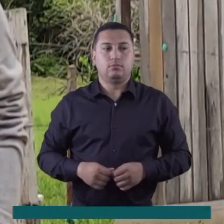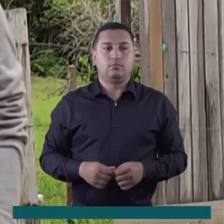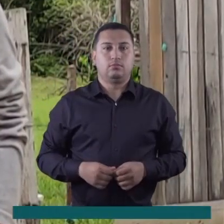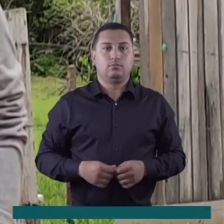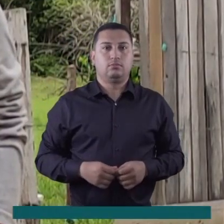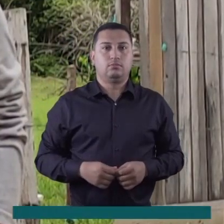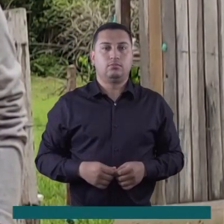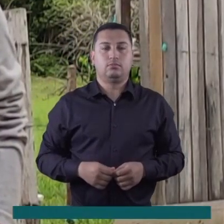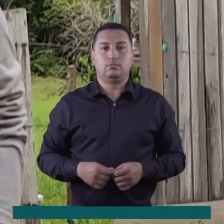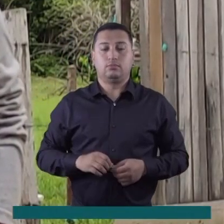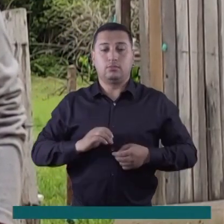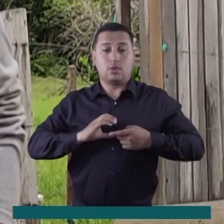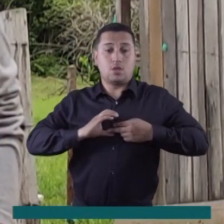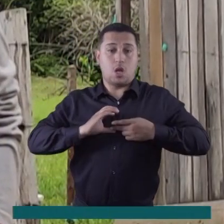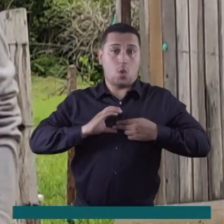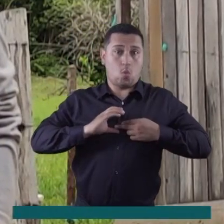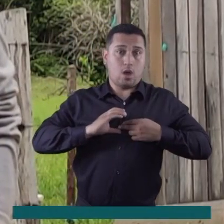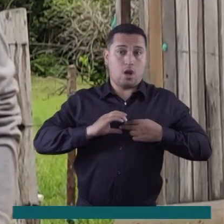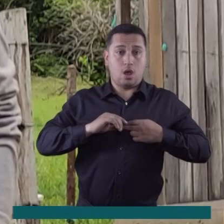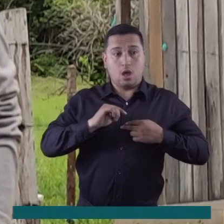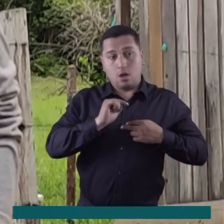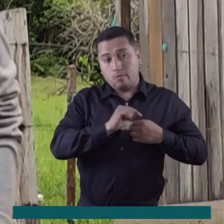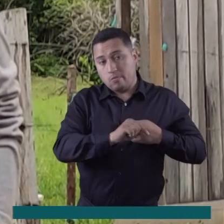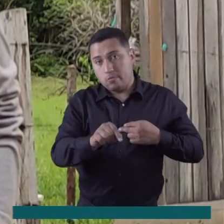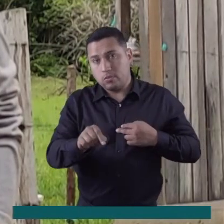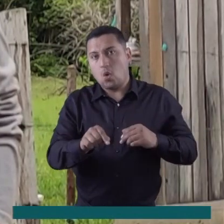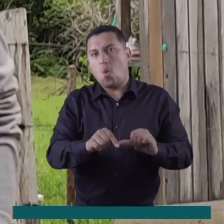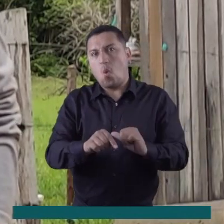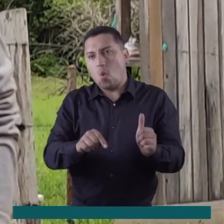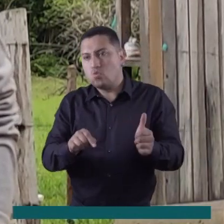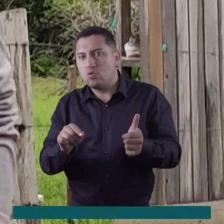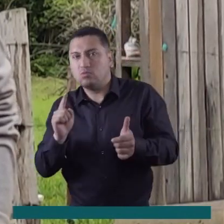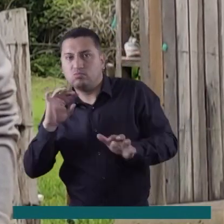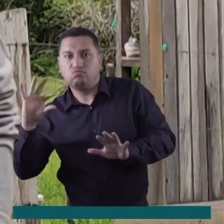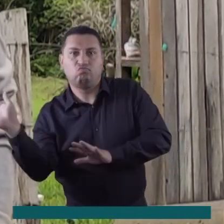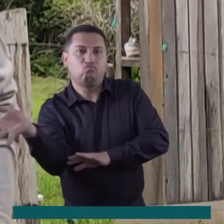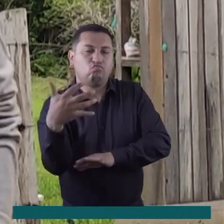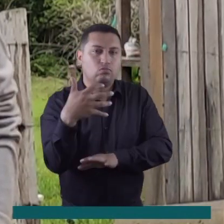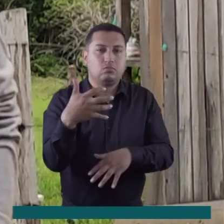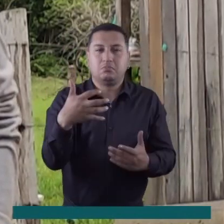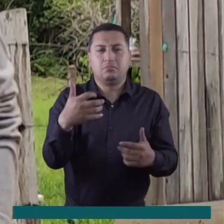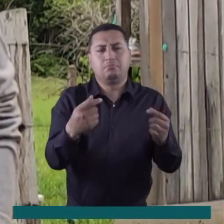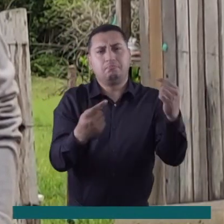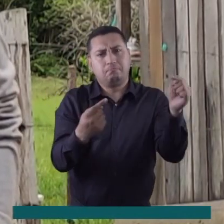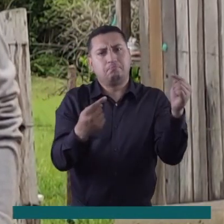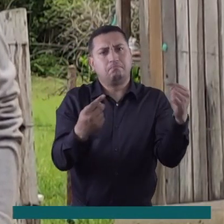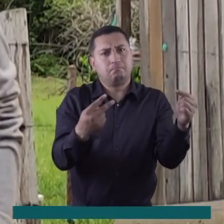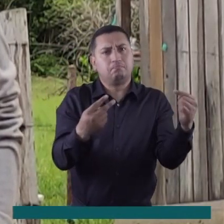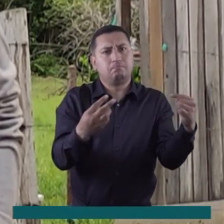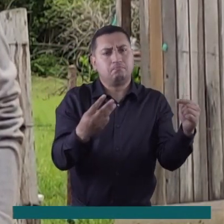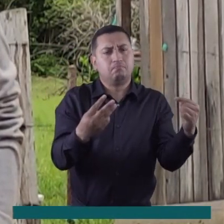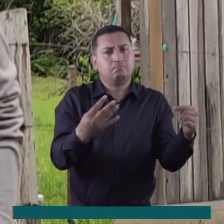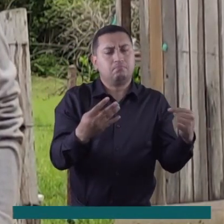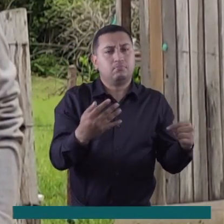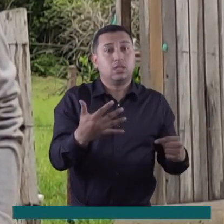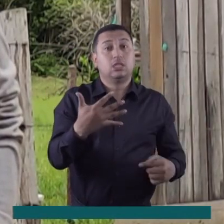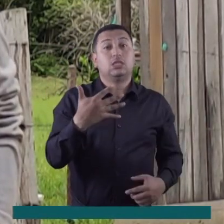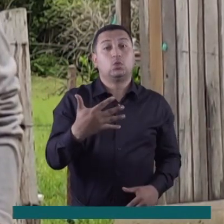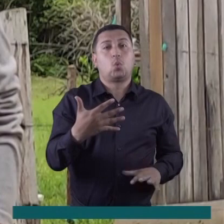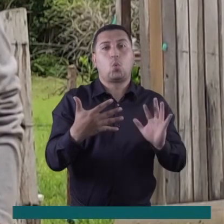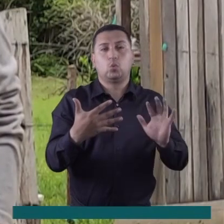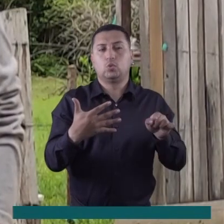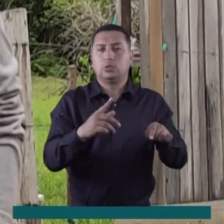encontrar los jaguares o las otros felinos ya también volvimos a registrar los cinco especies de felinos en